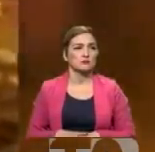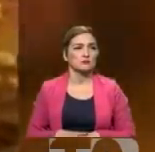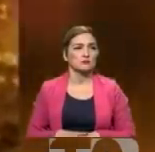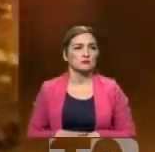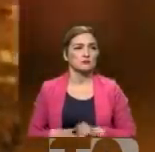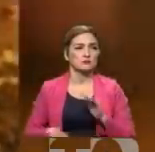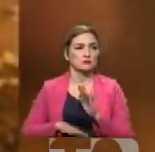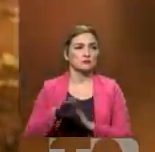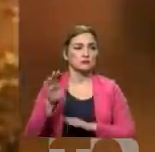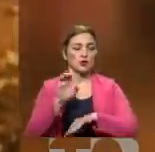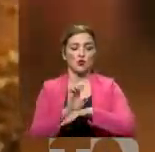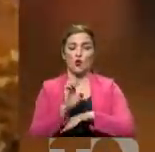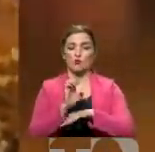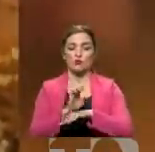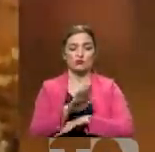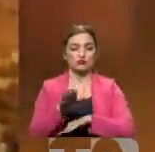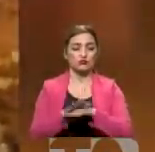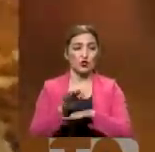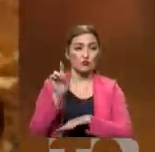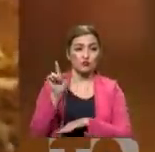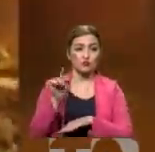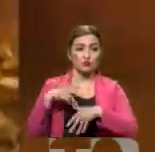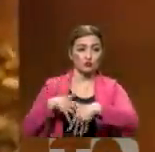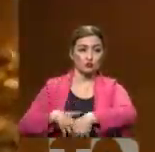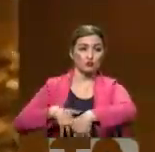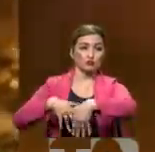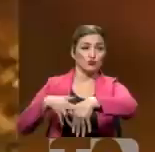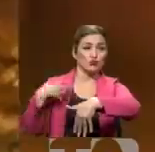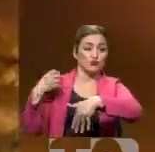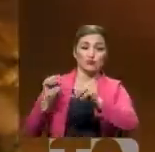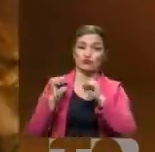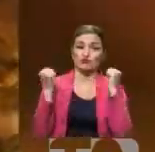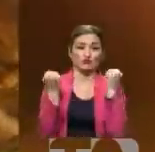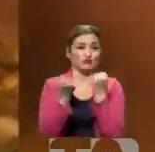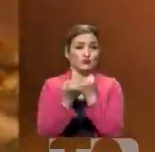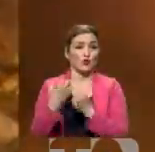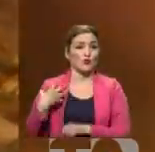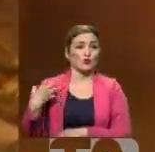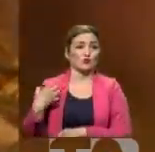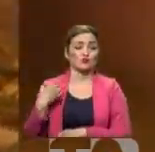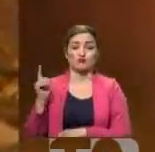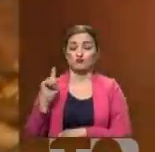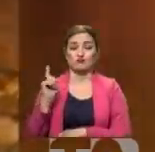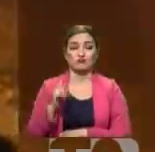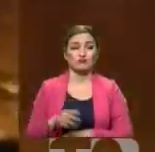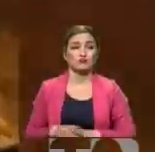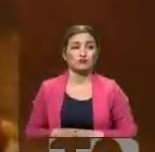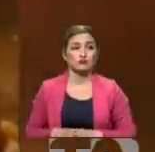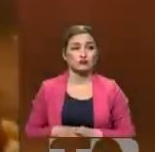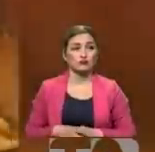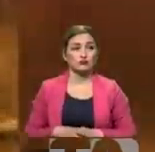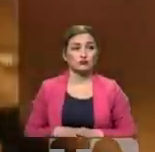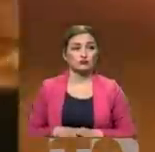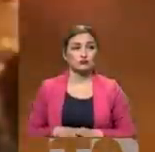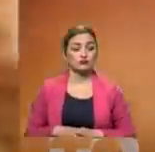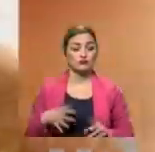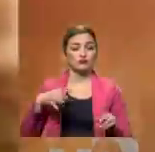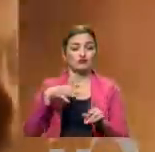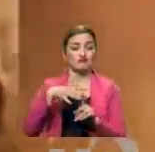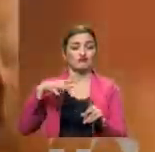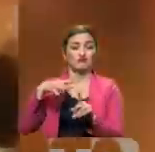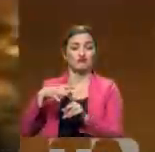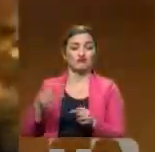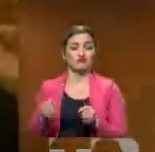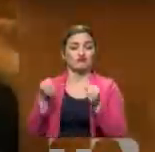los ecuatorianos, esto no se trata de una manifestación social, de una protesta social, sino de vandalismo puro